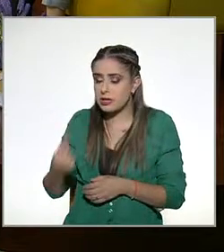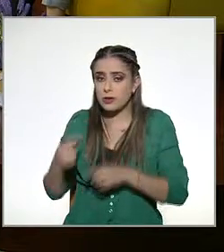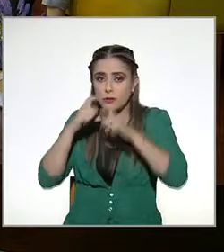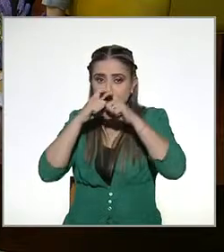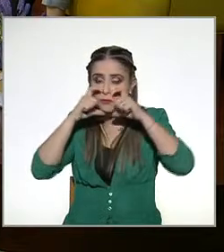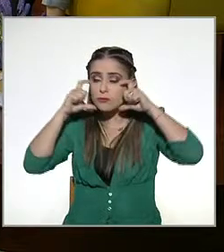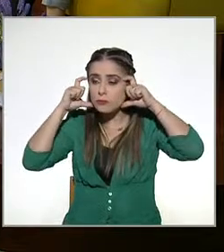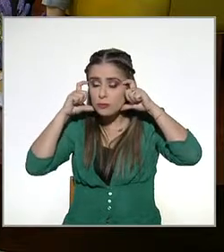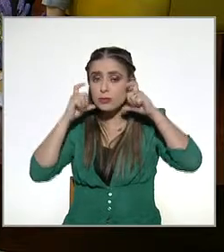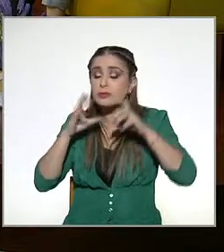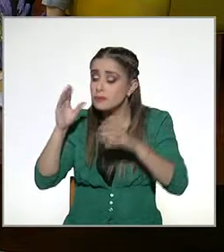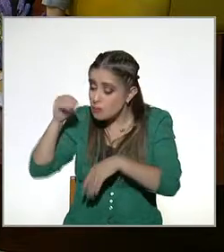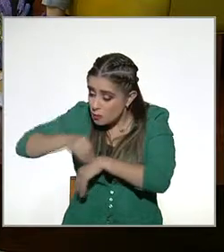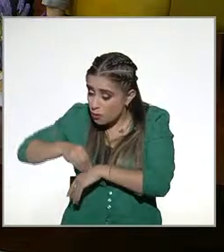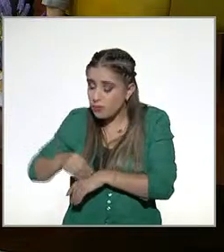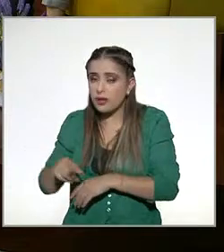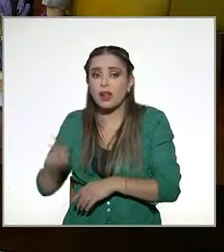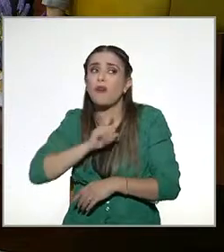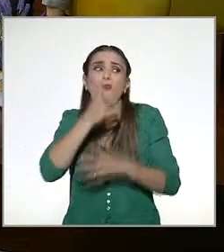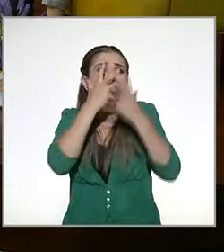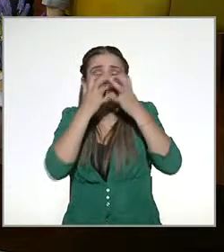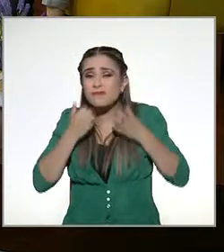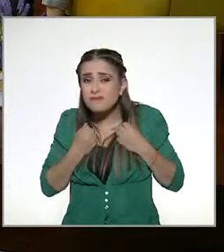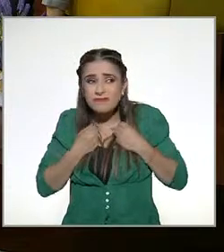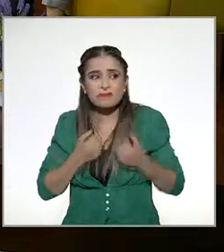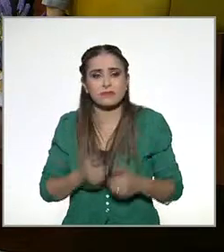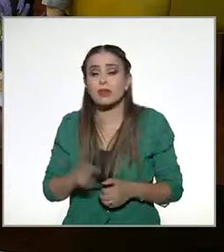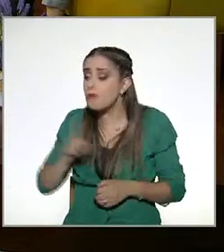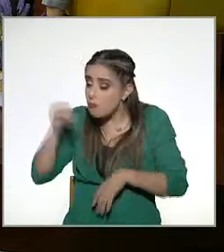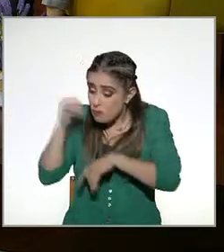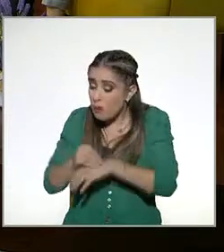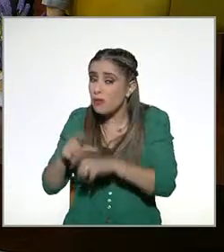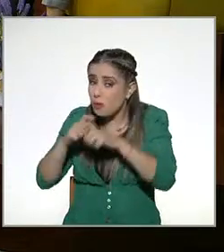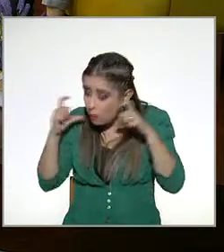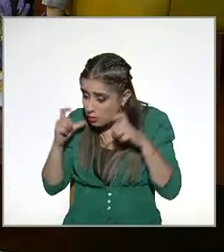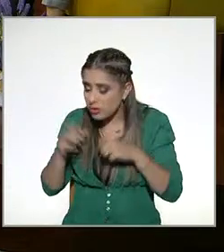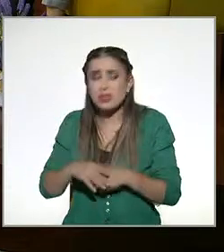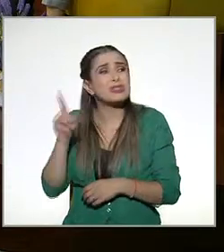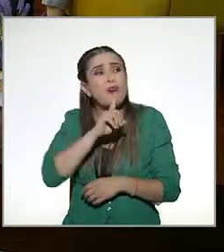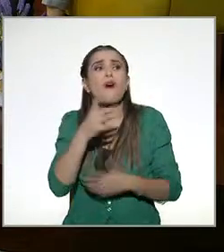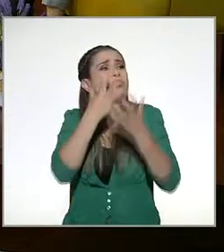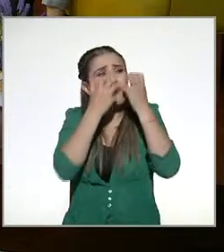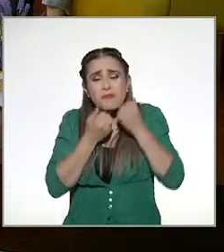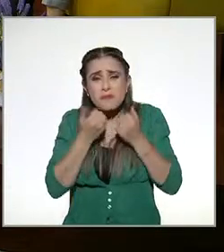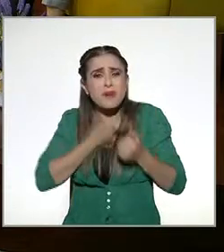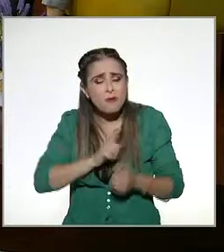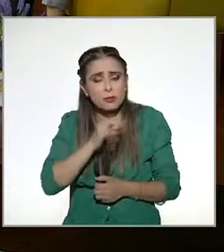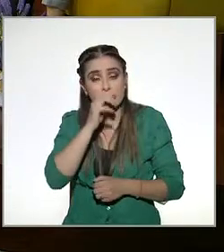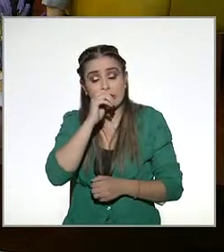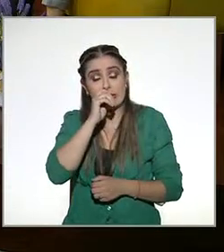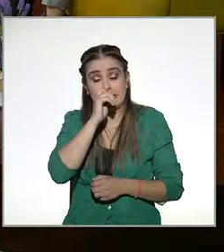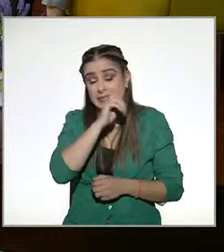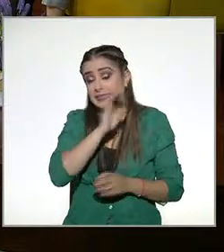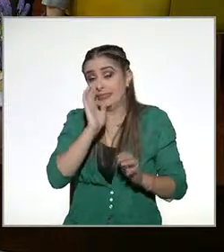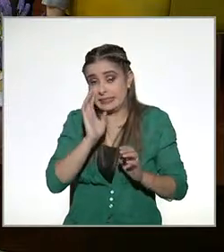una resistencia que uno dice, qué bueno que se quita eso. Porque quien se acostumbra a esta horrible cosa del cubrebocas, me parecería mucho más anormal